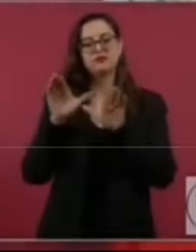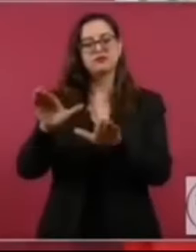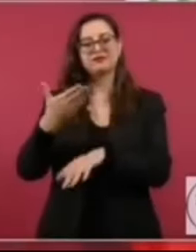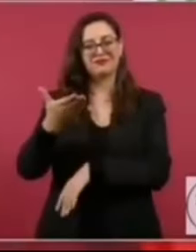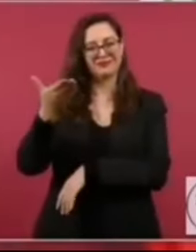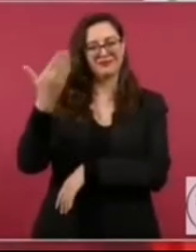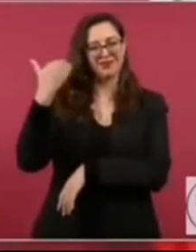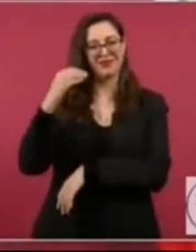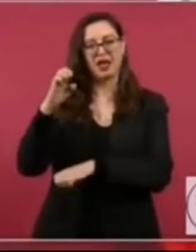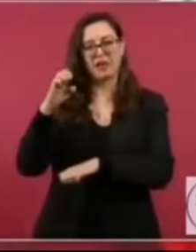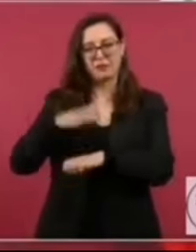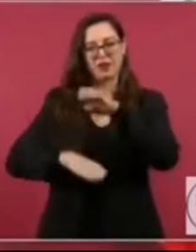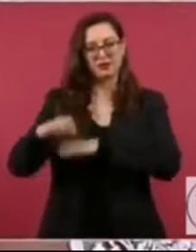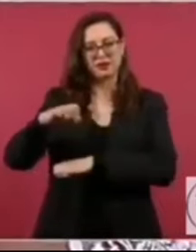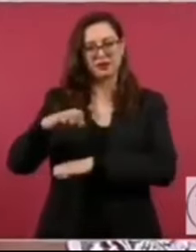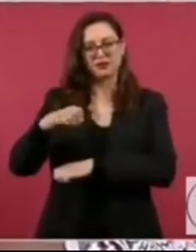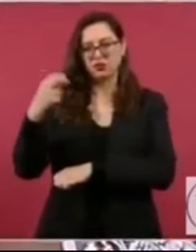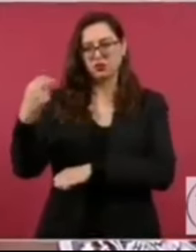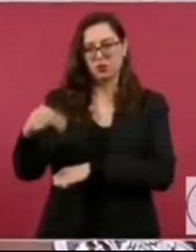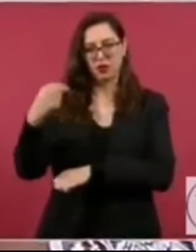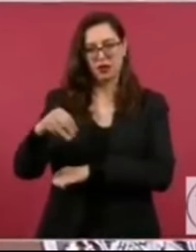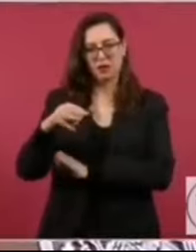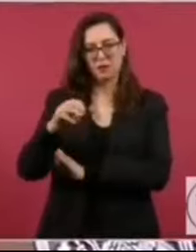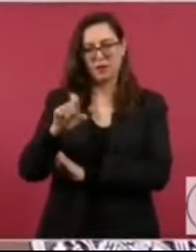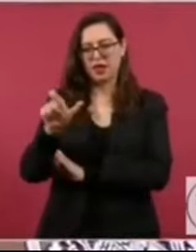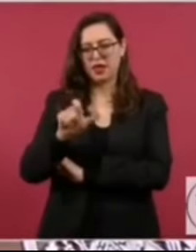se les compre